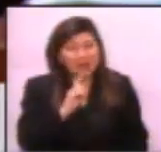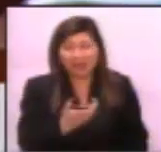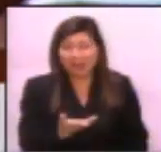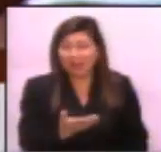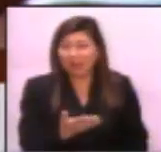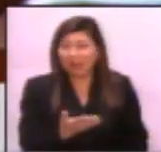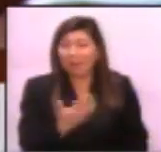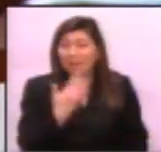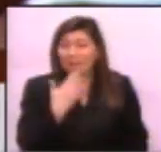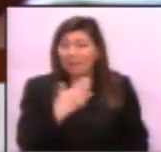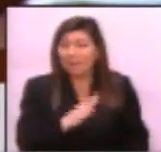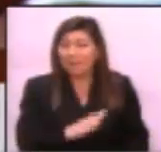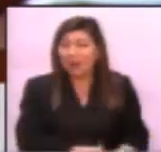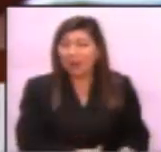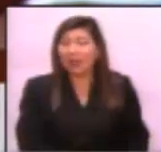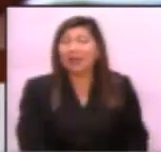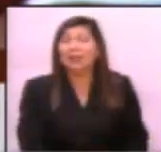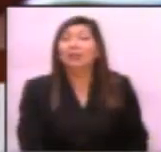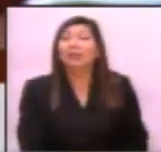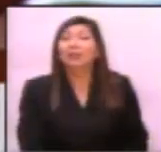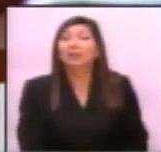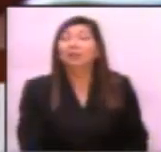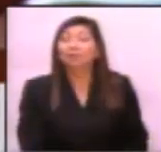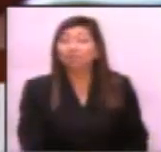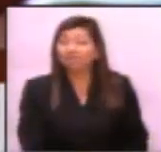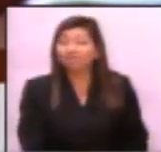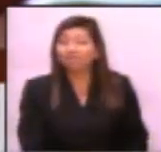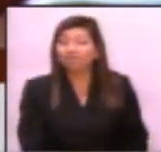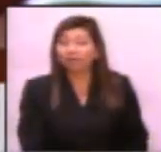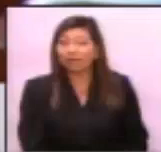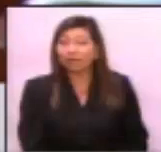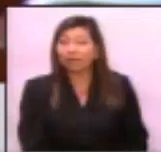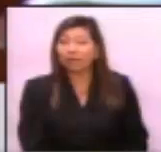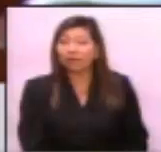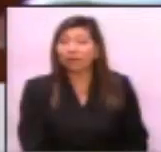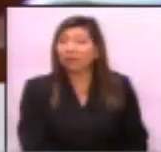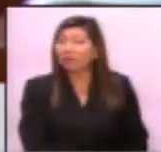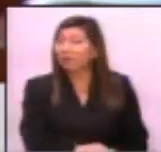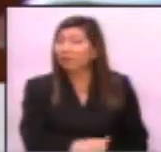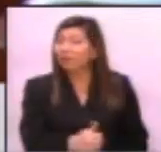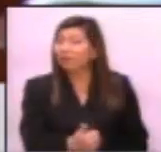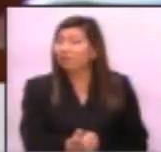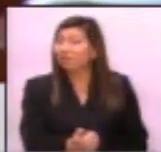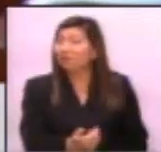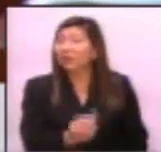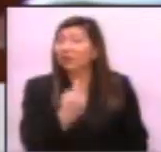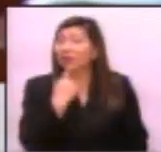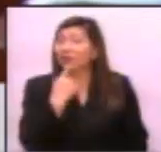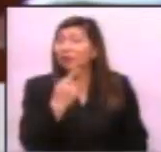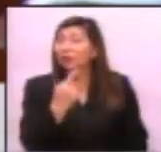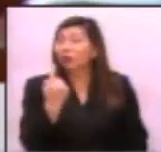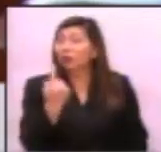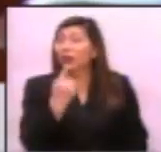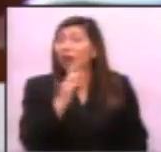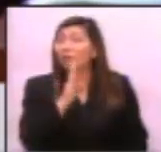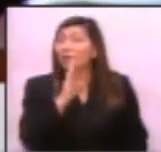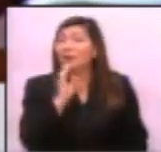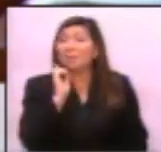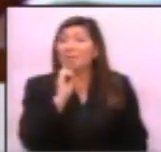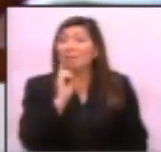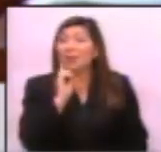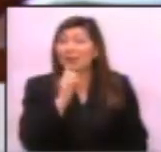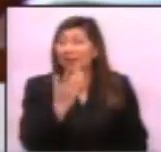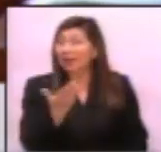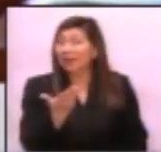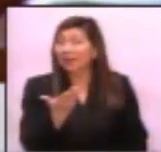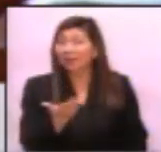es cometer delito. Es cometer delito. Y a los otros los acusan de solamente mentir. Y